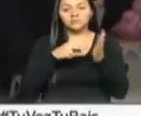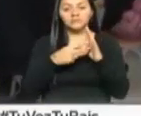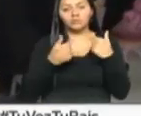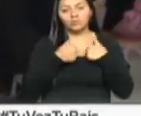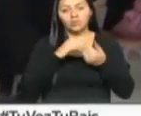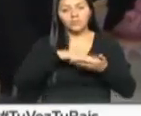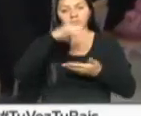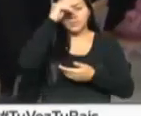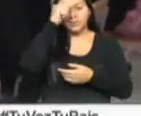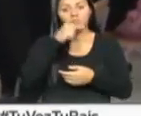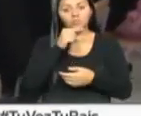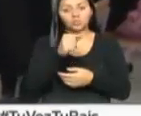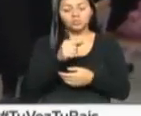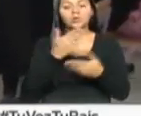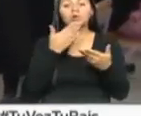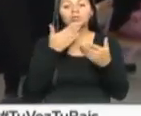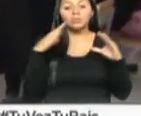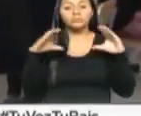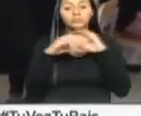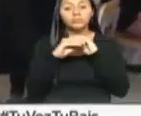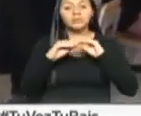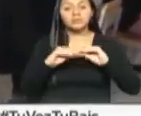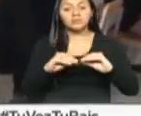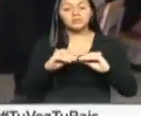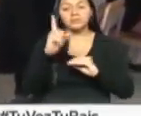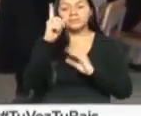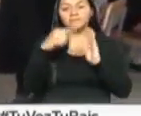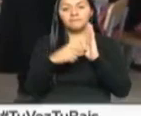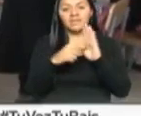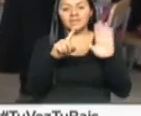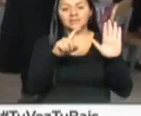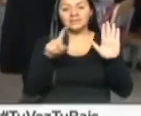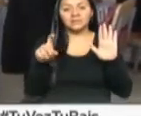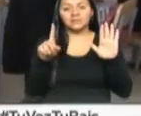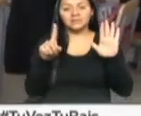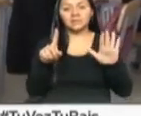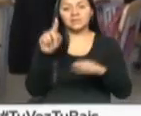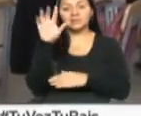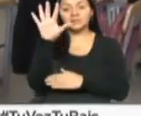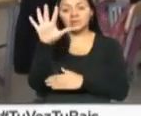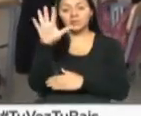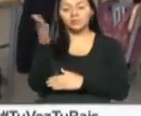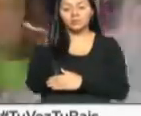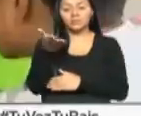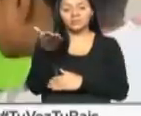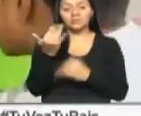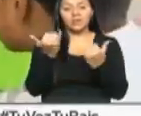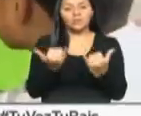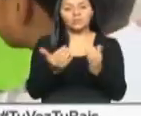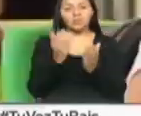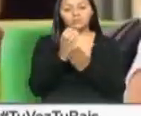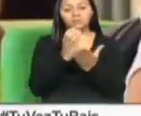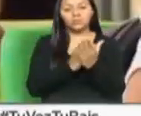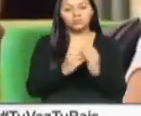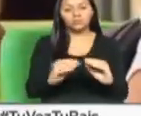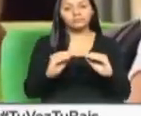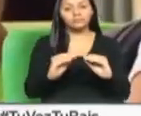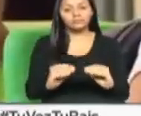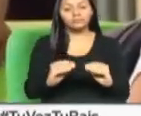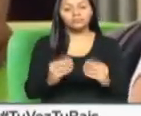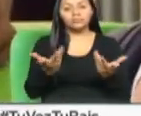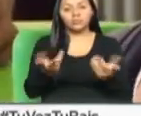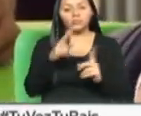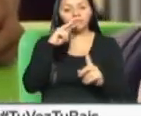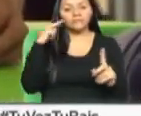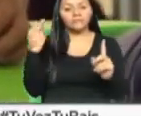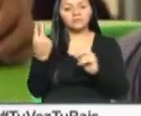sistema de enseñanza, 1.665 docentes han recibido cursos de actualización de conocimientos en